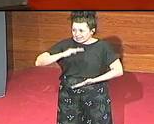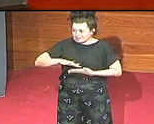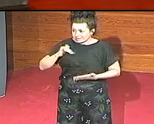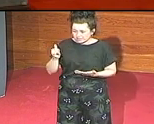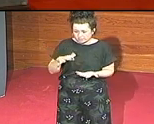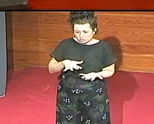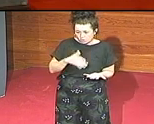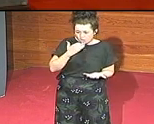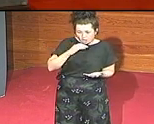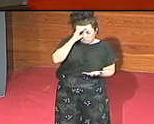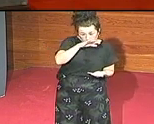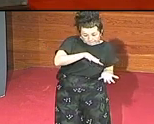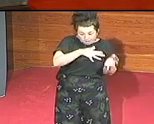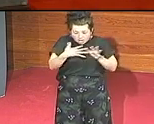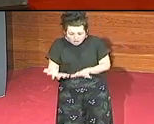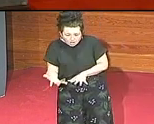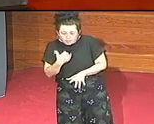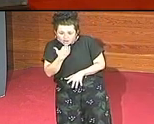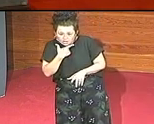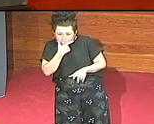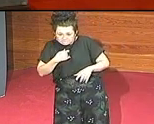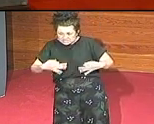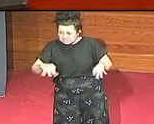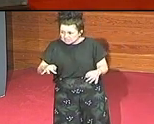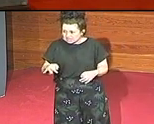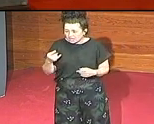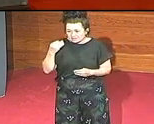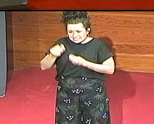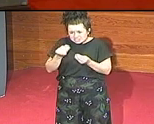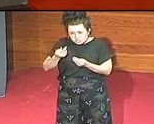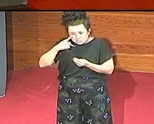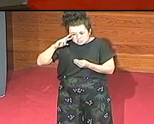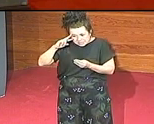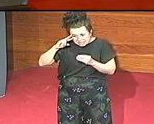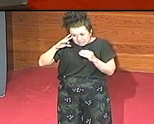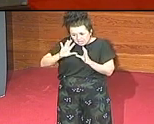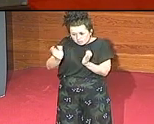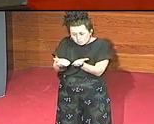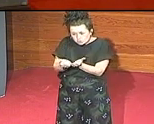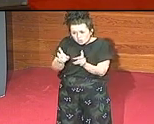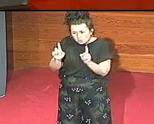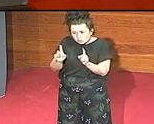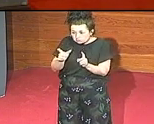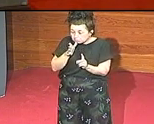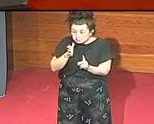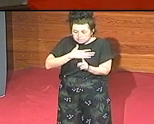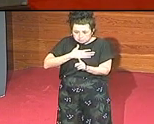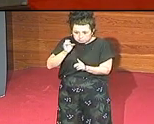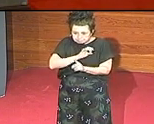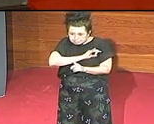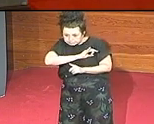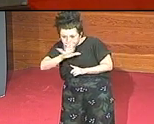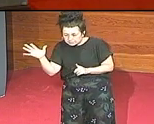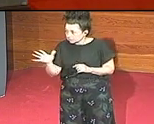saber científico lo que es habéis desarrollado experiencias de este tipo con el mundo educativo porque me parece increíble pues